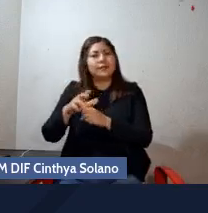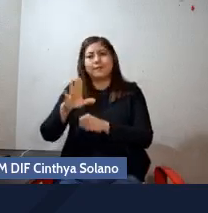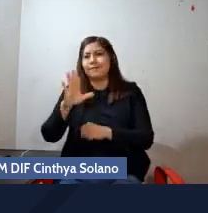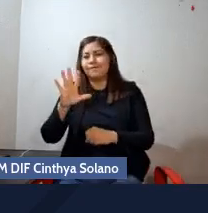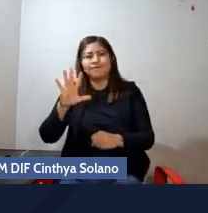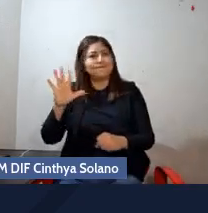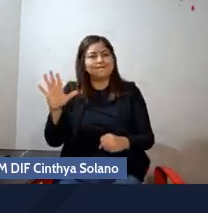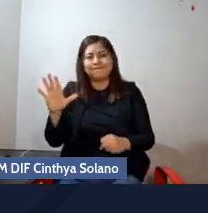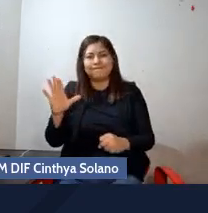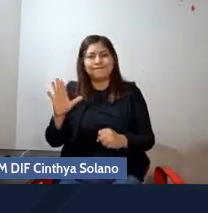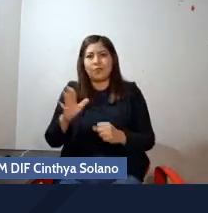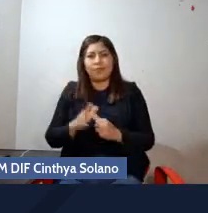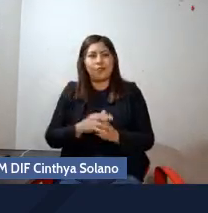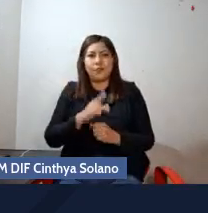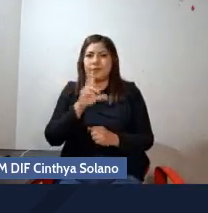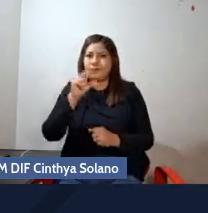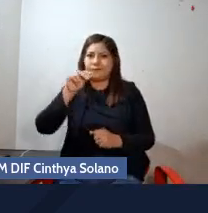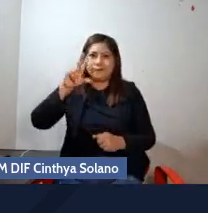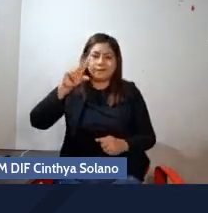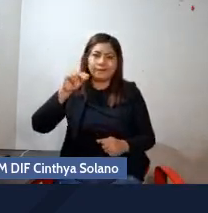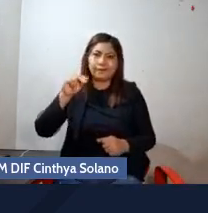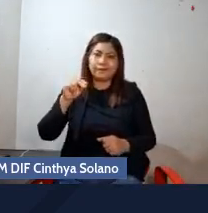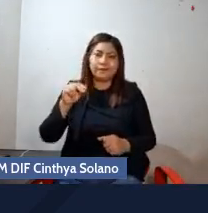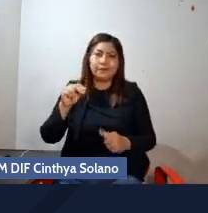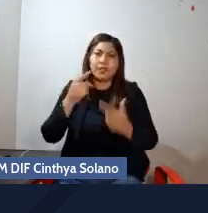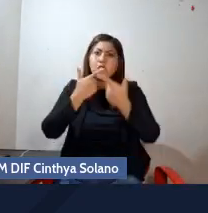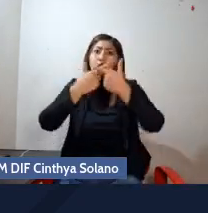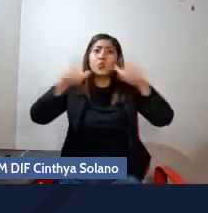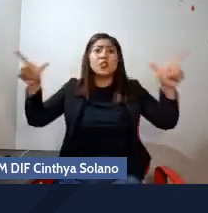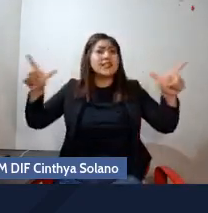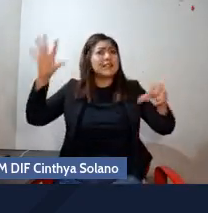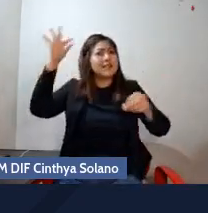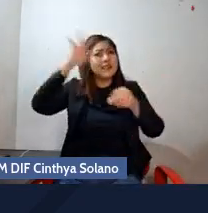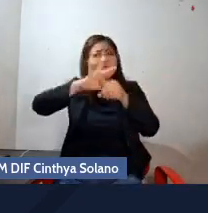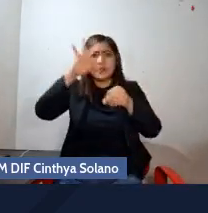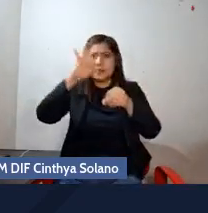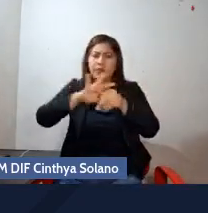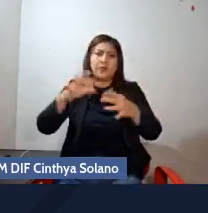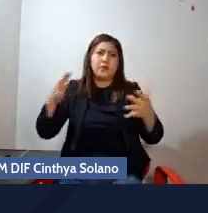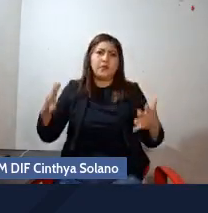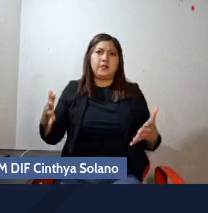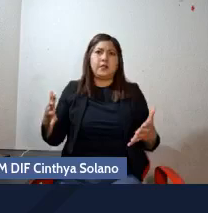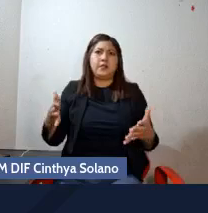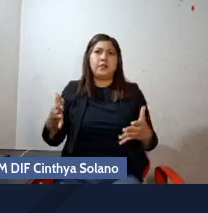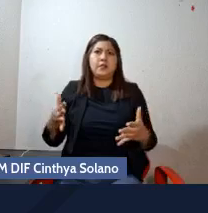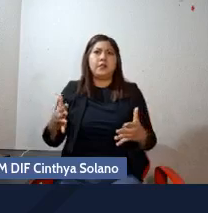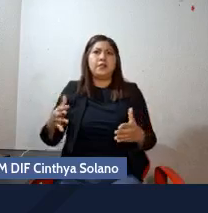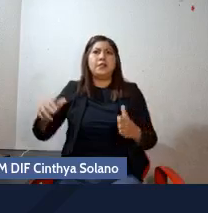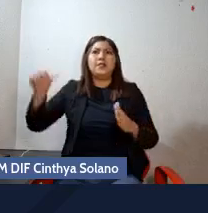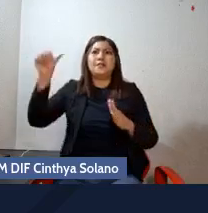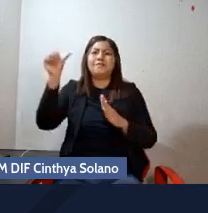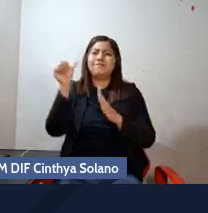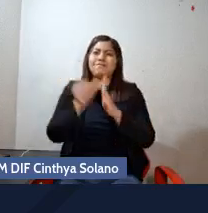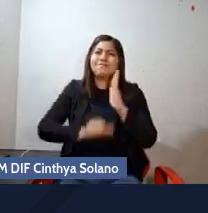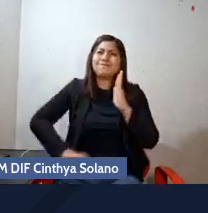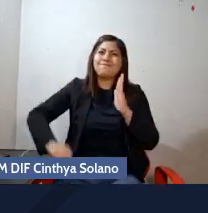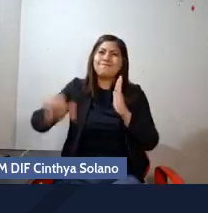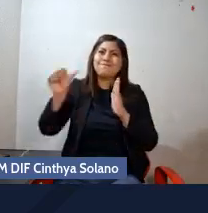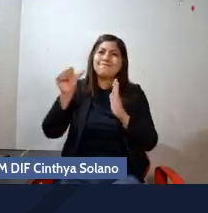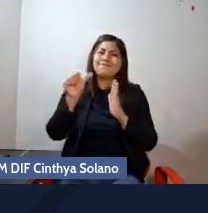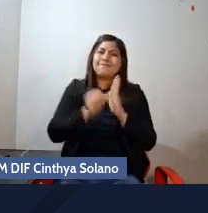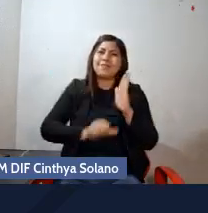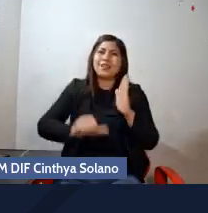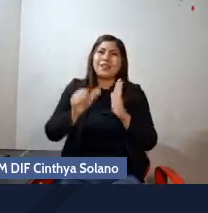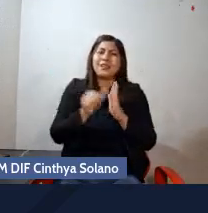opción política. Tenemos meses escuchando las propuestas de las personas